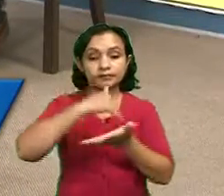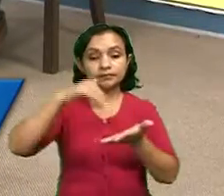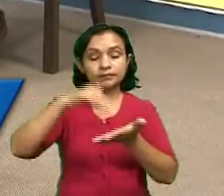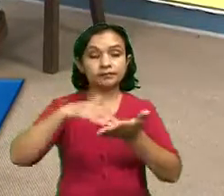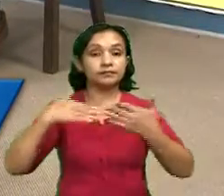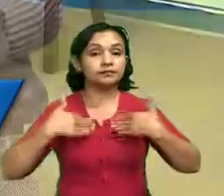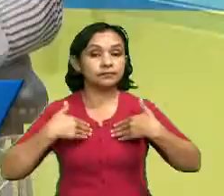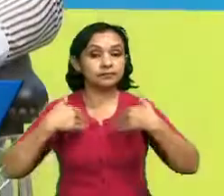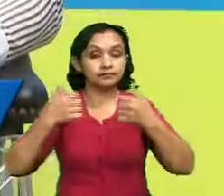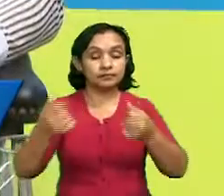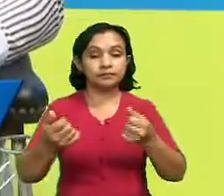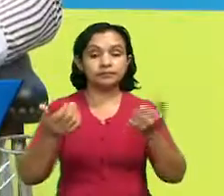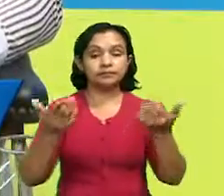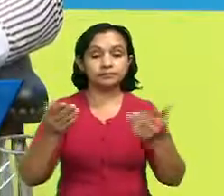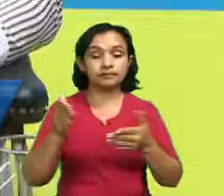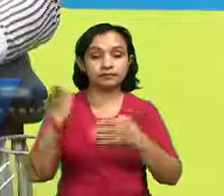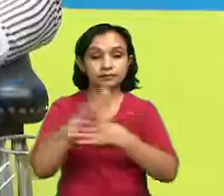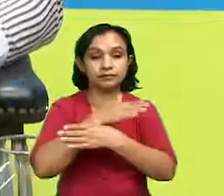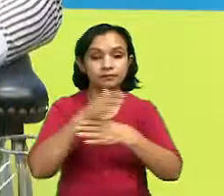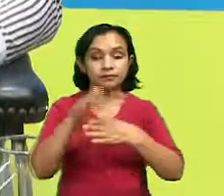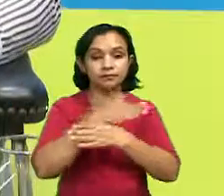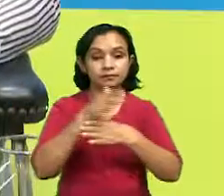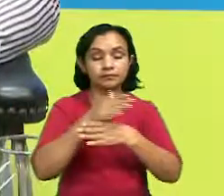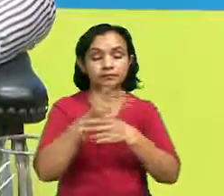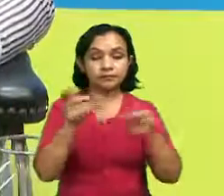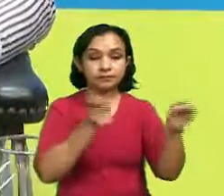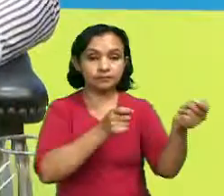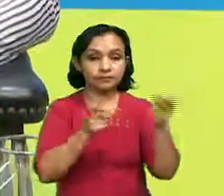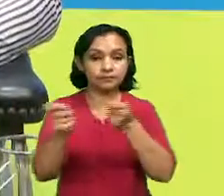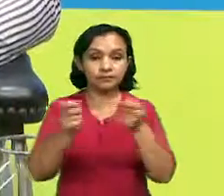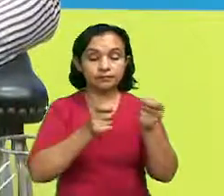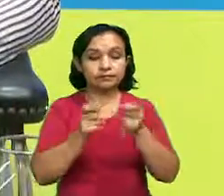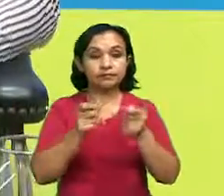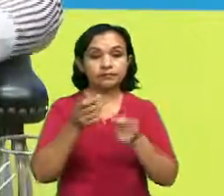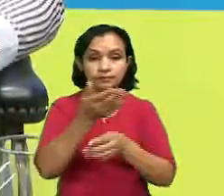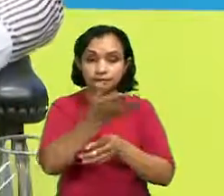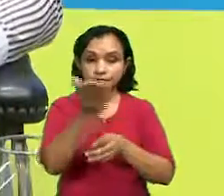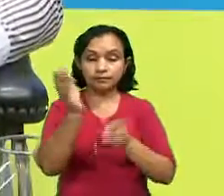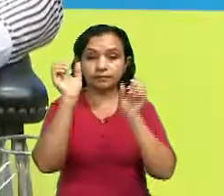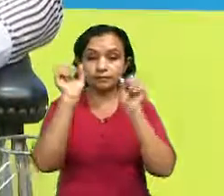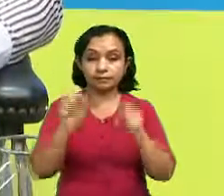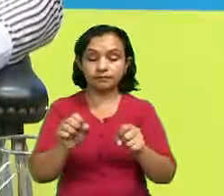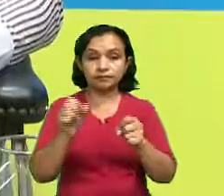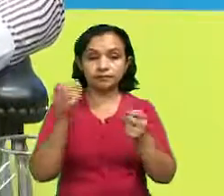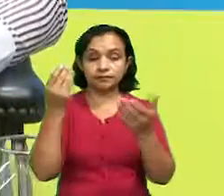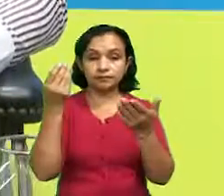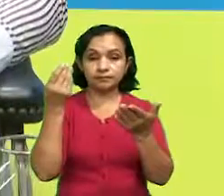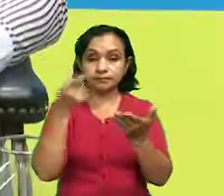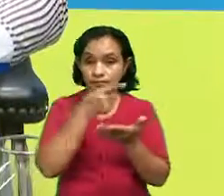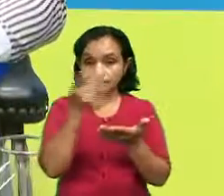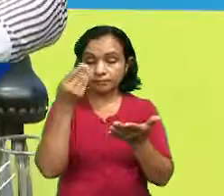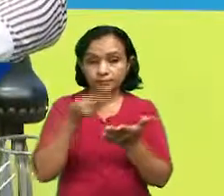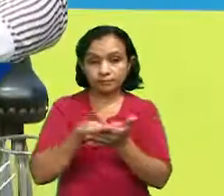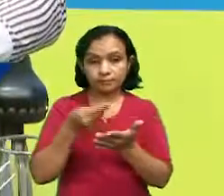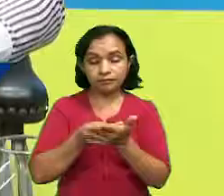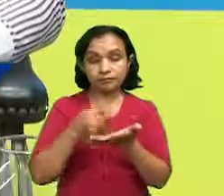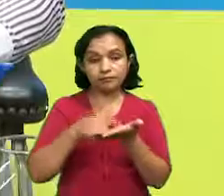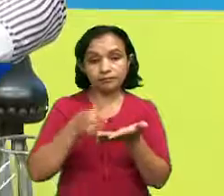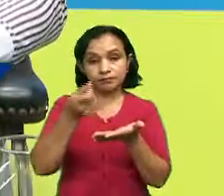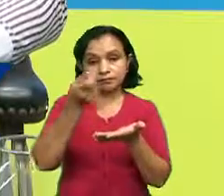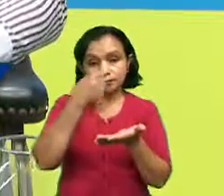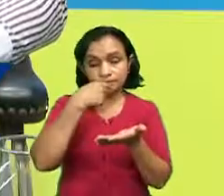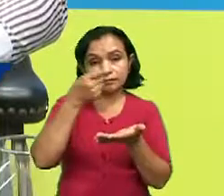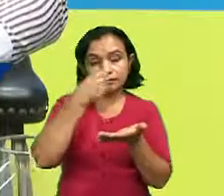salud, a través de las diferentes áreas de control, para que usted, cuando vaya a comprar un medicamento en